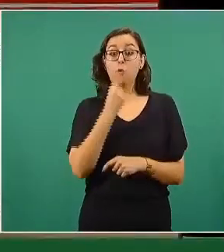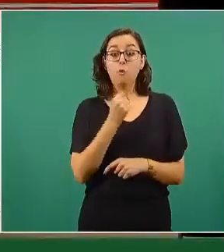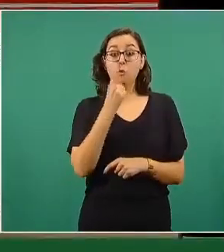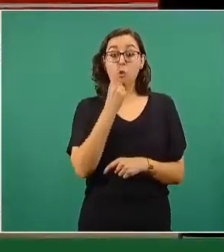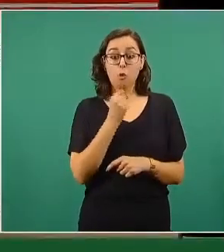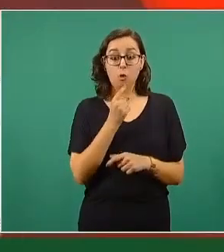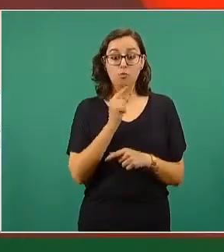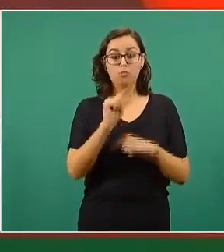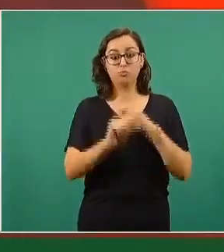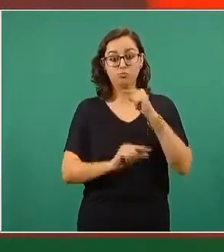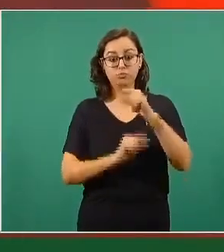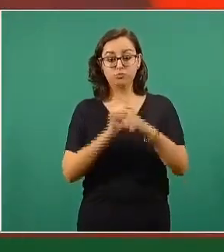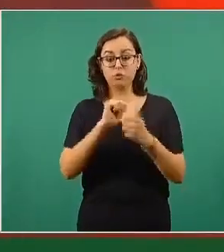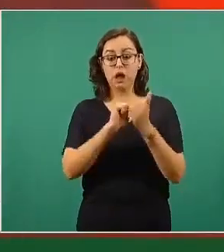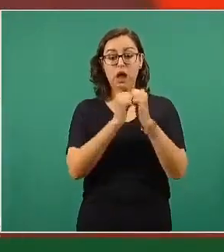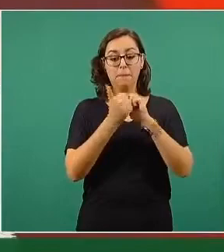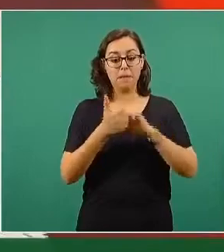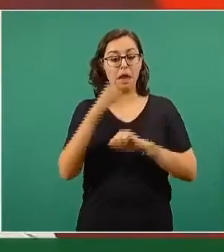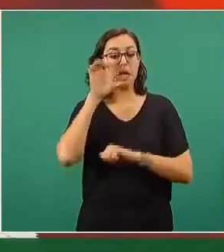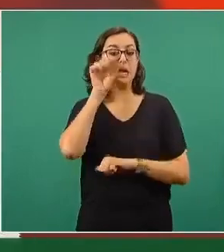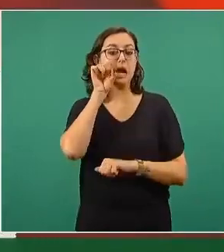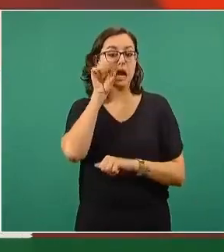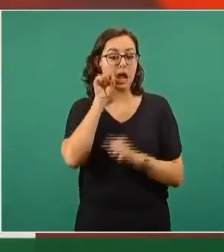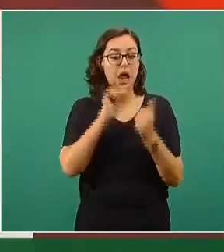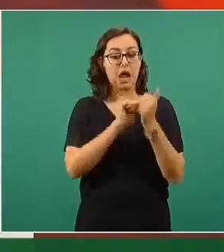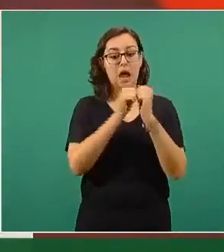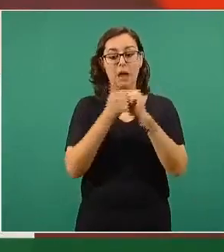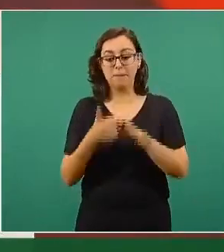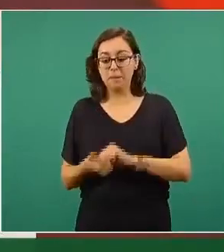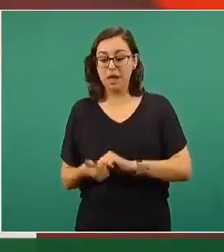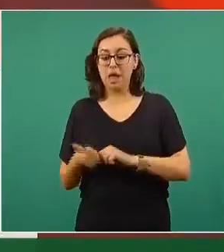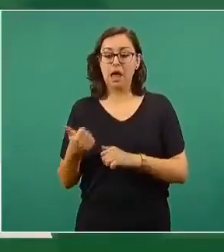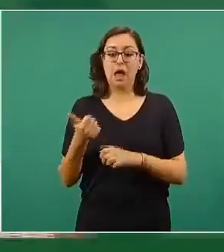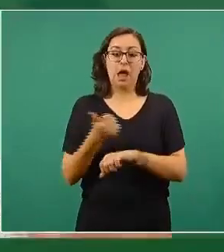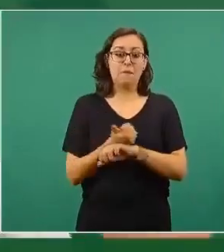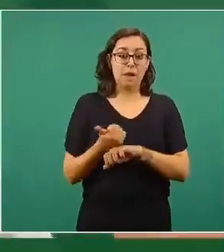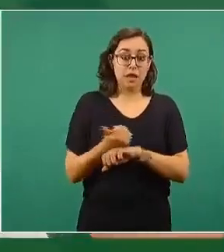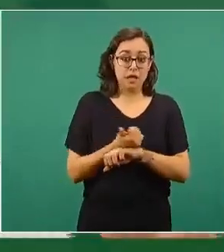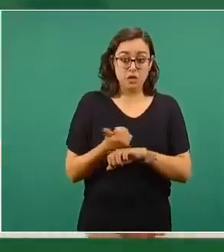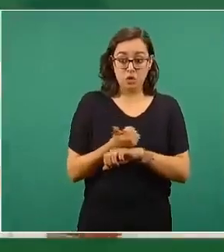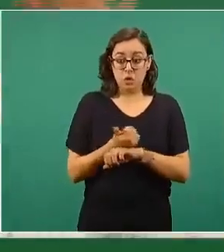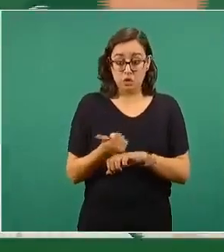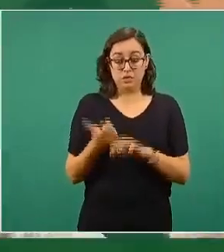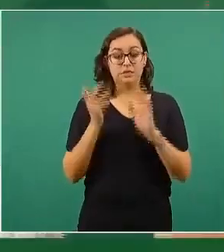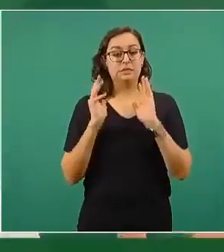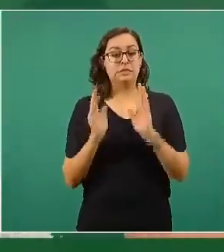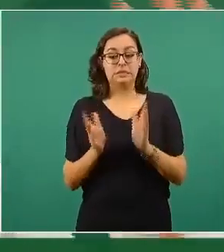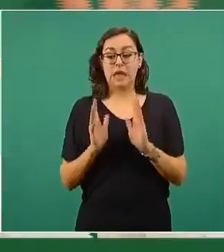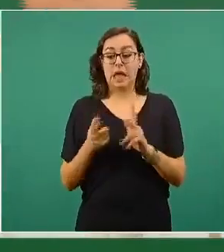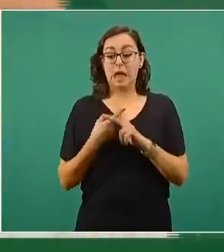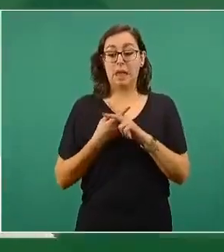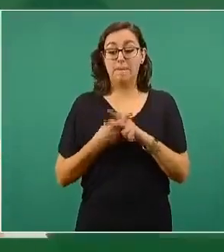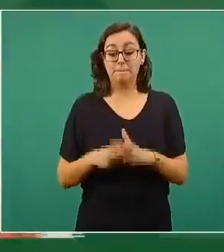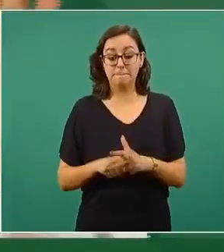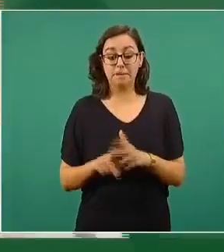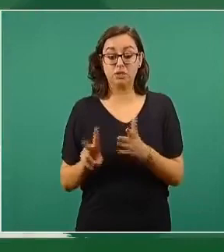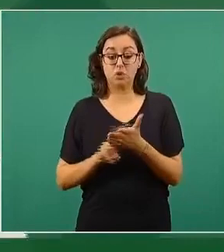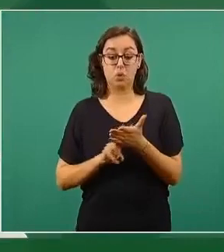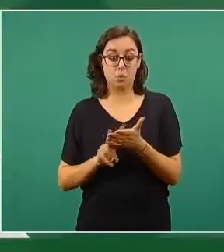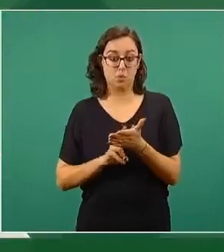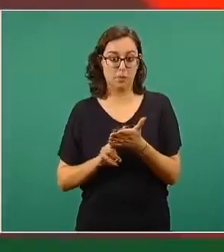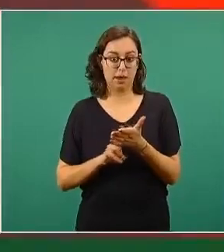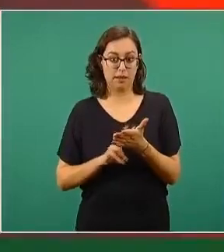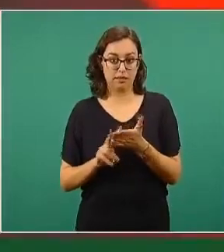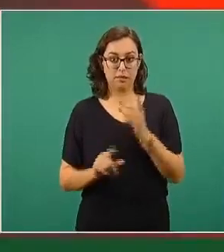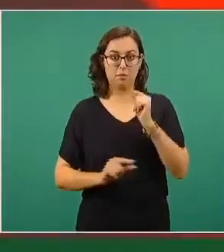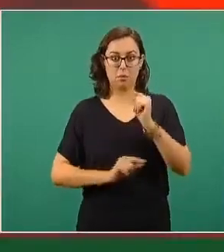poblarse de naranja, amarillo y finalmente aparecieron los verdes. Y luego lo que seguía naranja pasó a amarillo